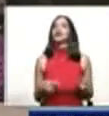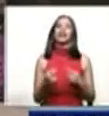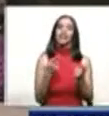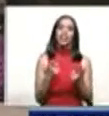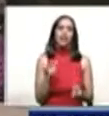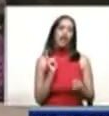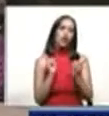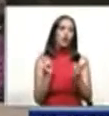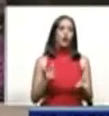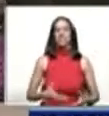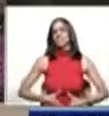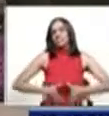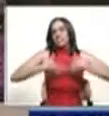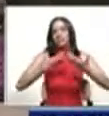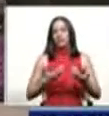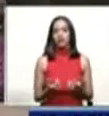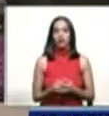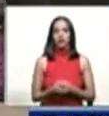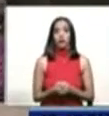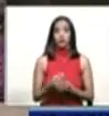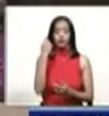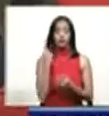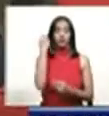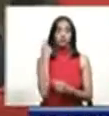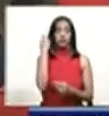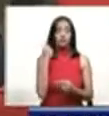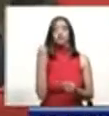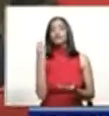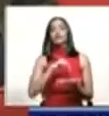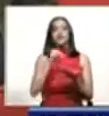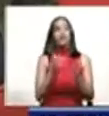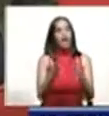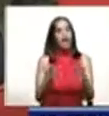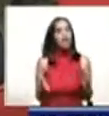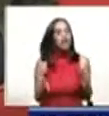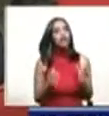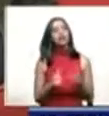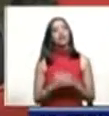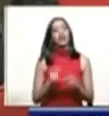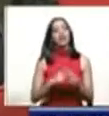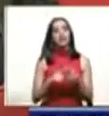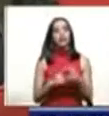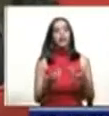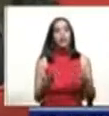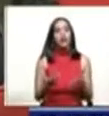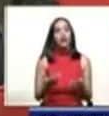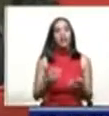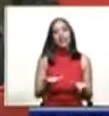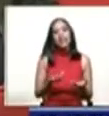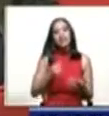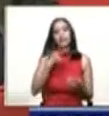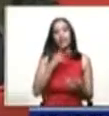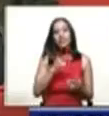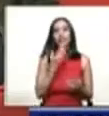este periodo ellos obtuvieron diputados, ganaron una asamblea nacional, obtuvieron algunas ganancias políticas que le permitieron a